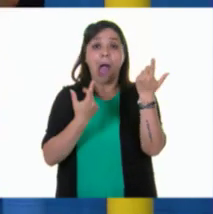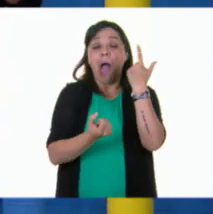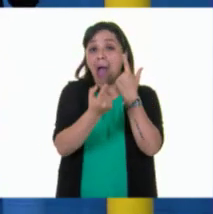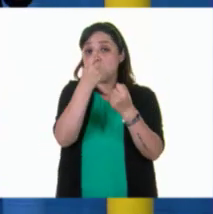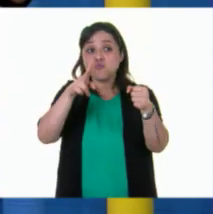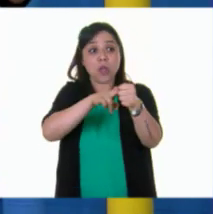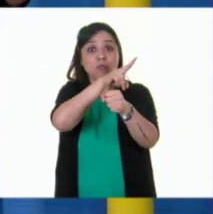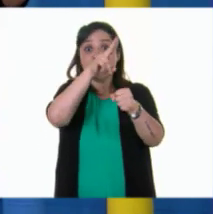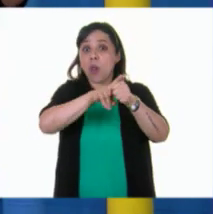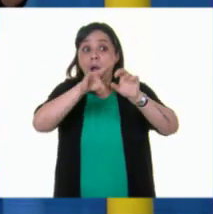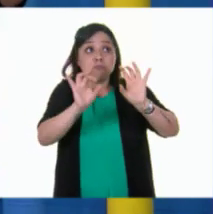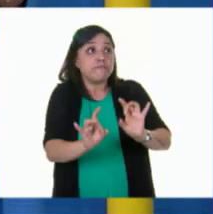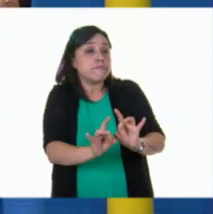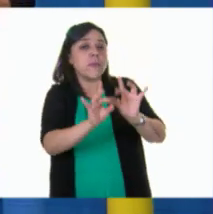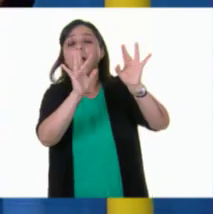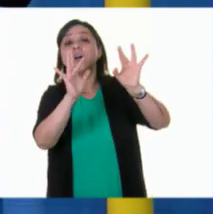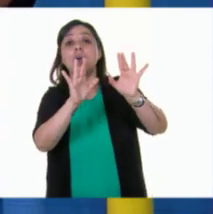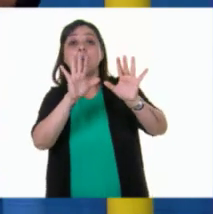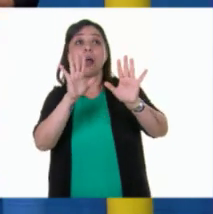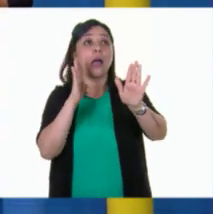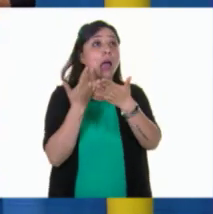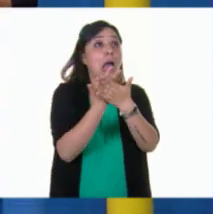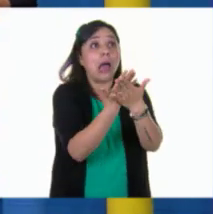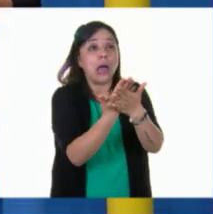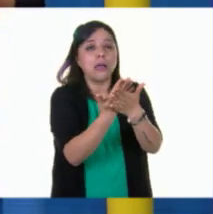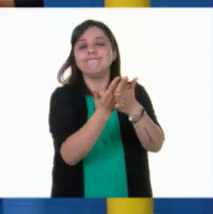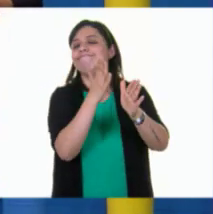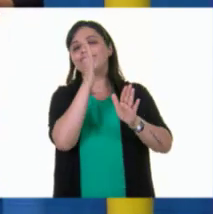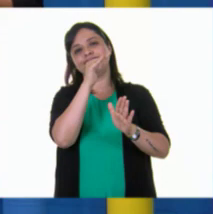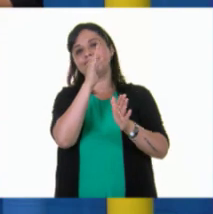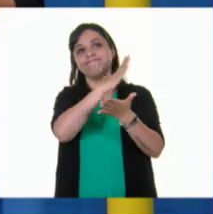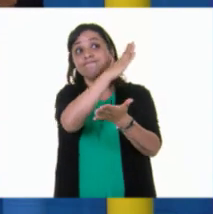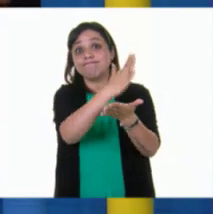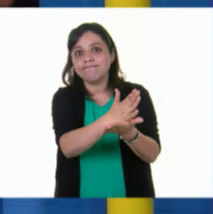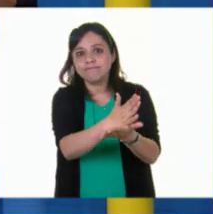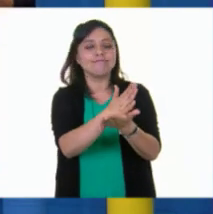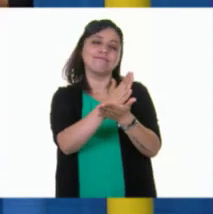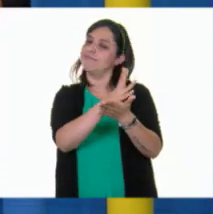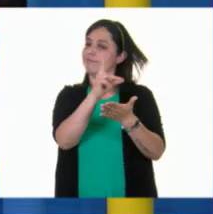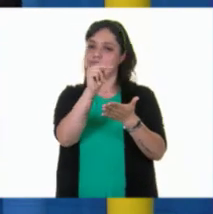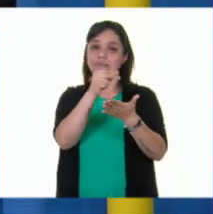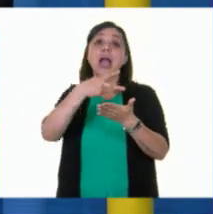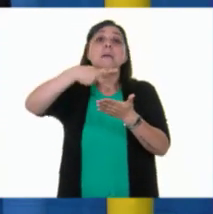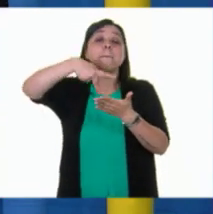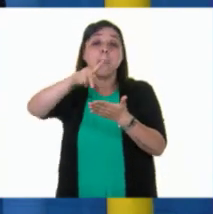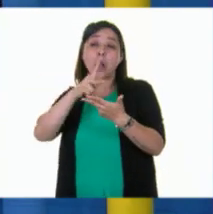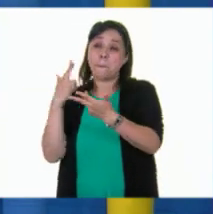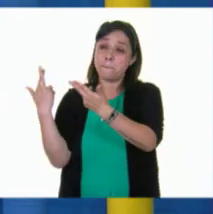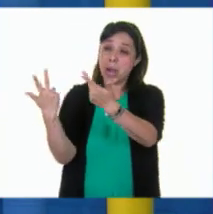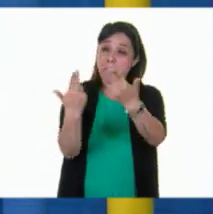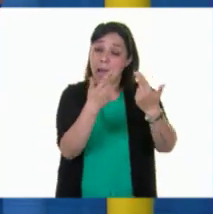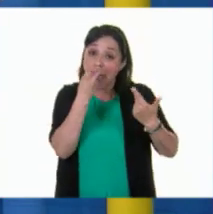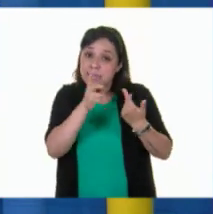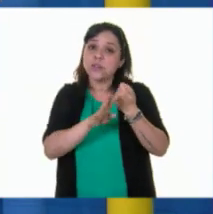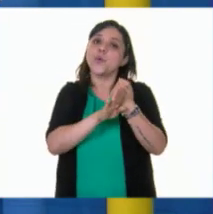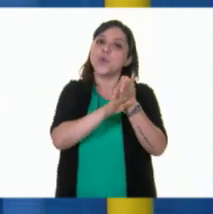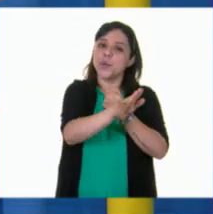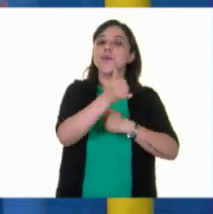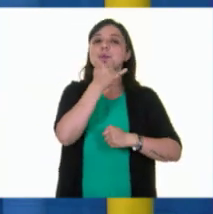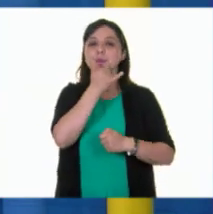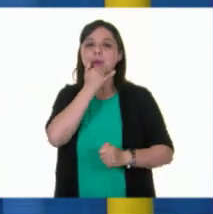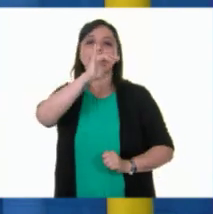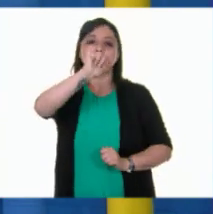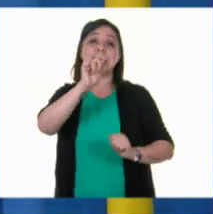naturales no pueden impedirse, pero sí podemos reducir sus daños. Recordemos que la prevención es lo más